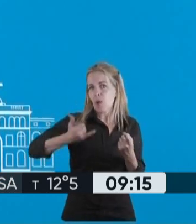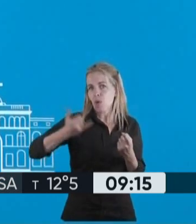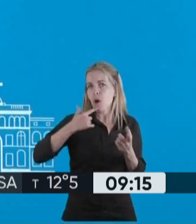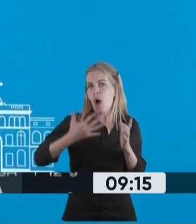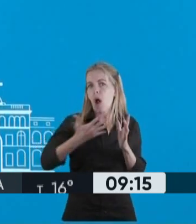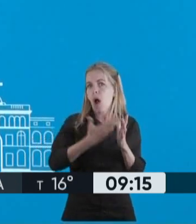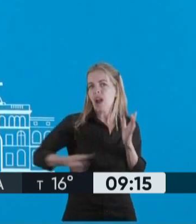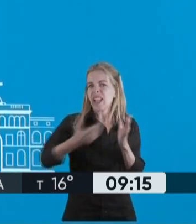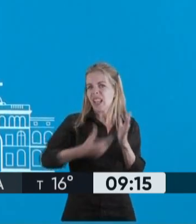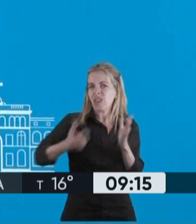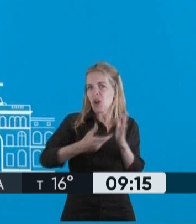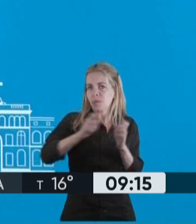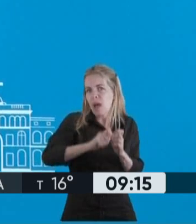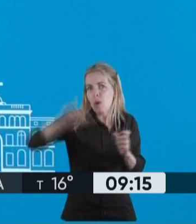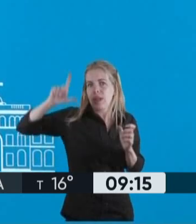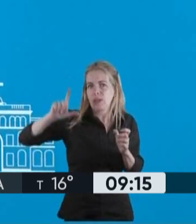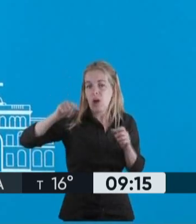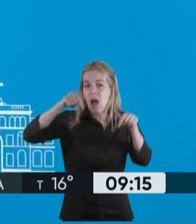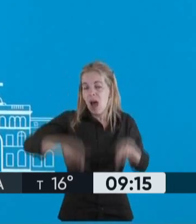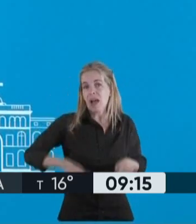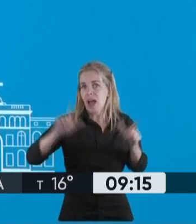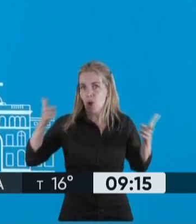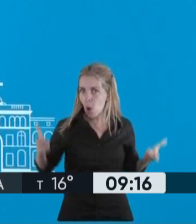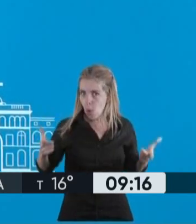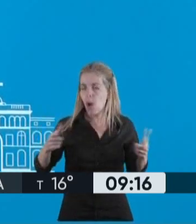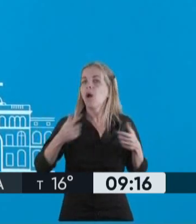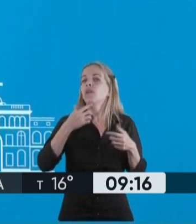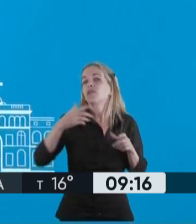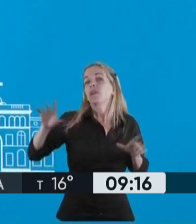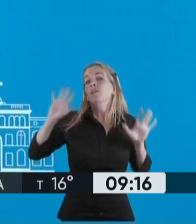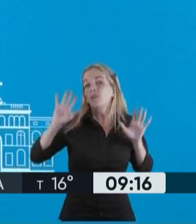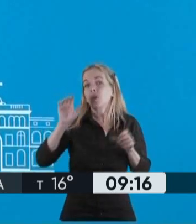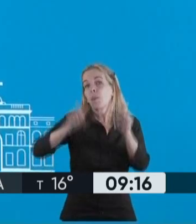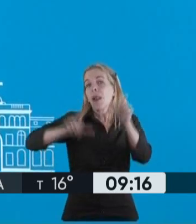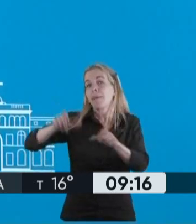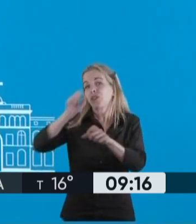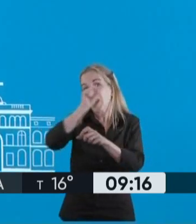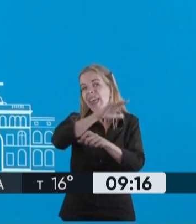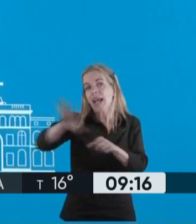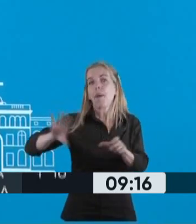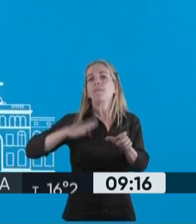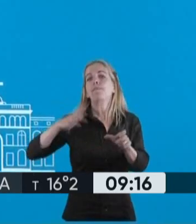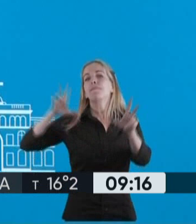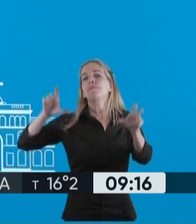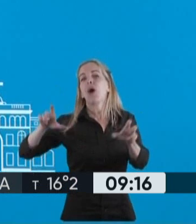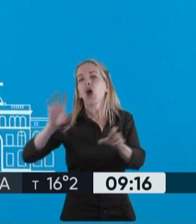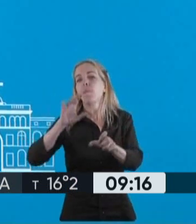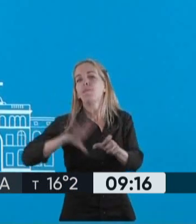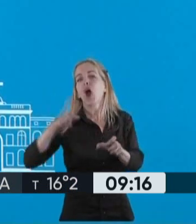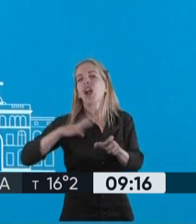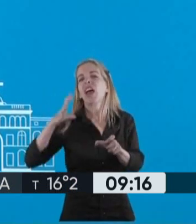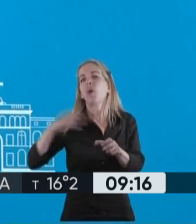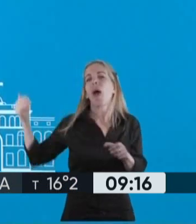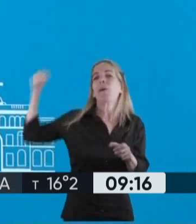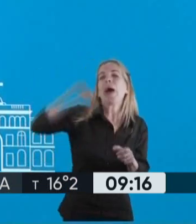retenciones a los productores. Entonces, la verdad es que están marchando por las dudas. Están marchando por las dudas contra un proyecto que no conocen